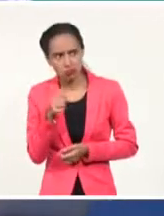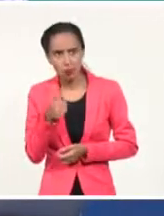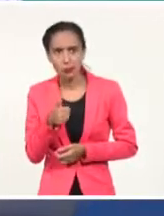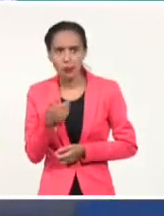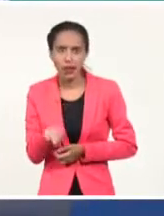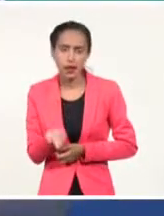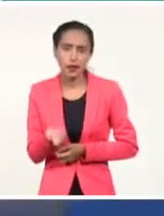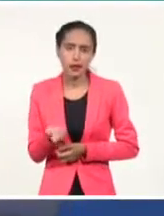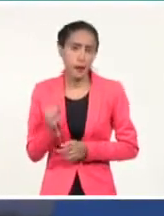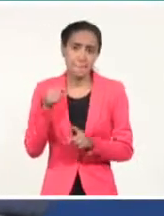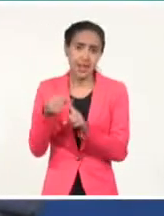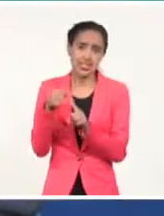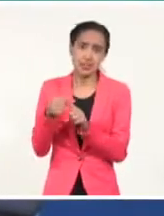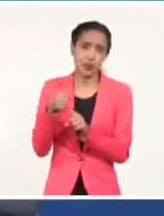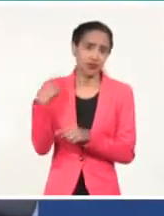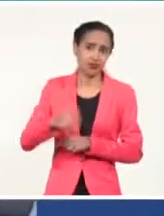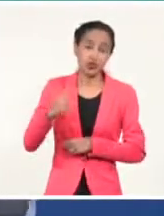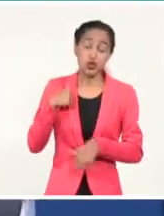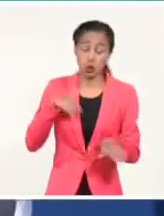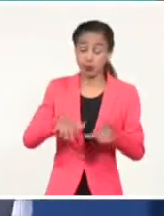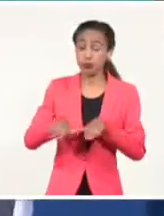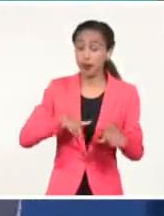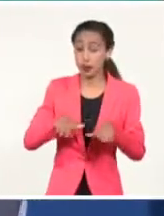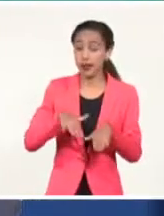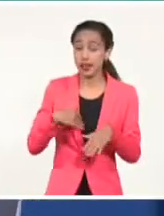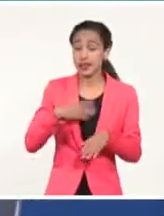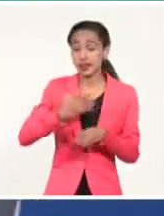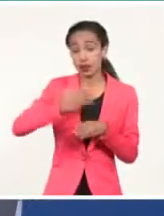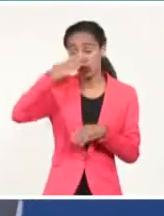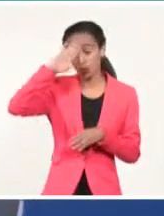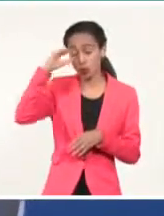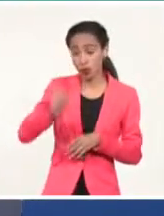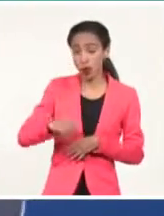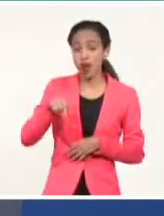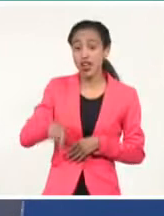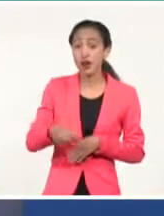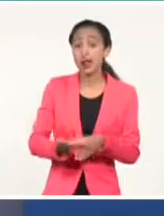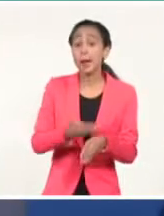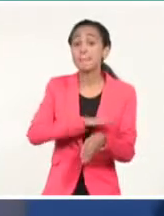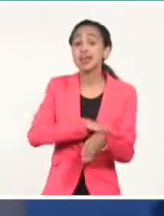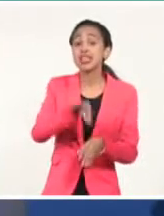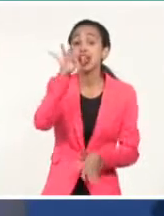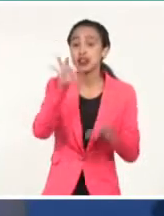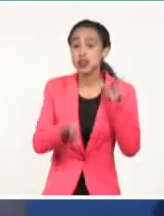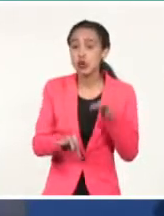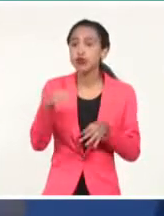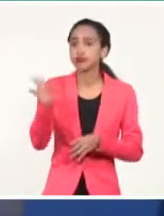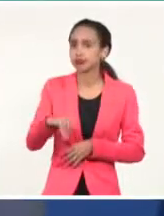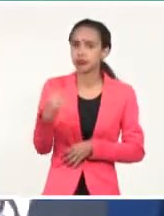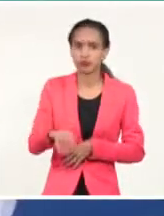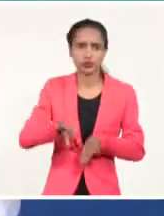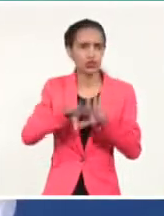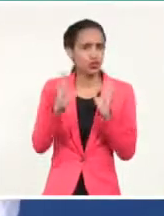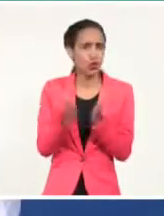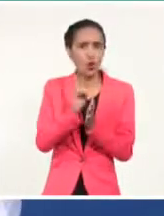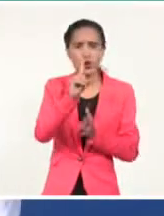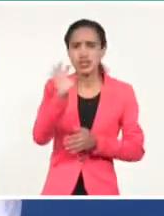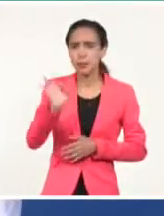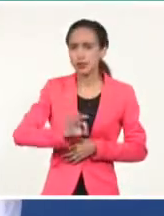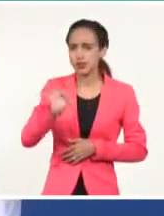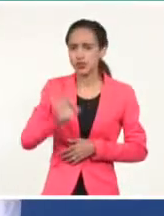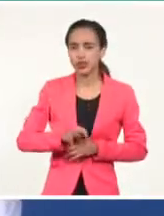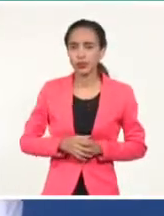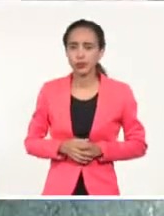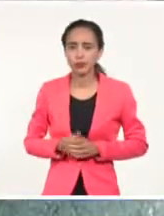al máximo. Tanto me preparé en Santiago y ahora aquí en la preselección, que todo ha sido al 100%. ¿Cómo ha sido